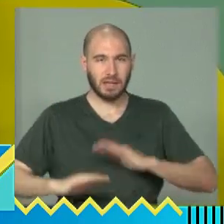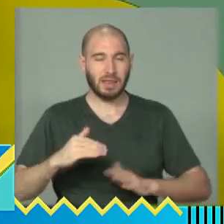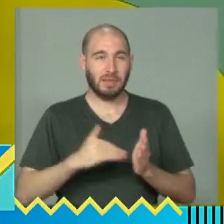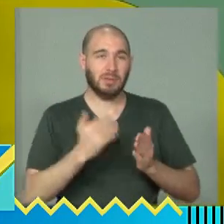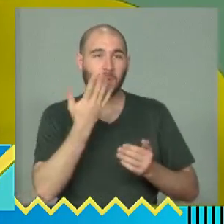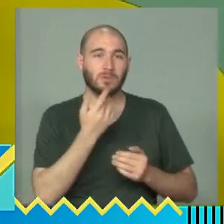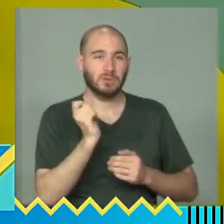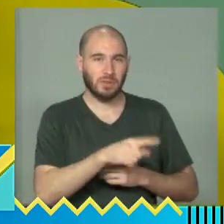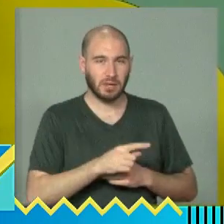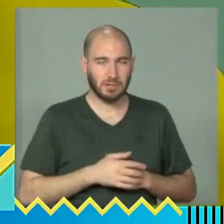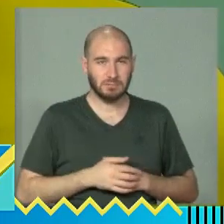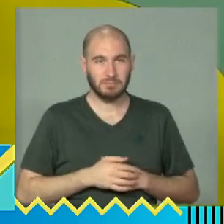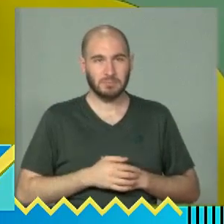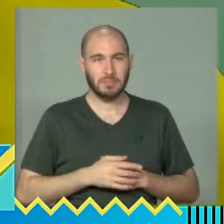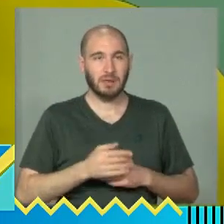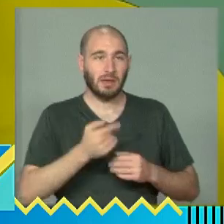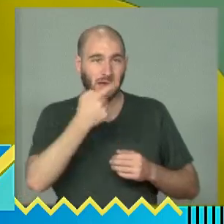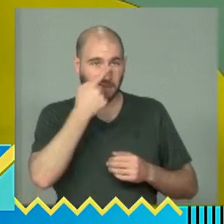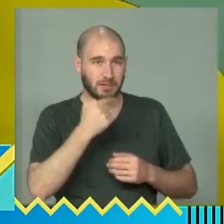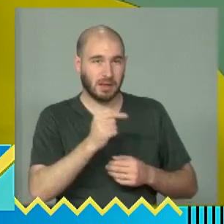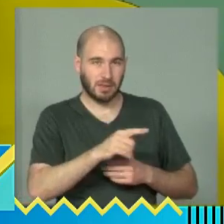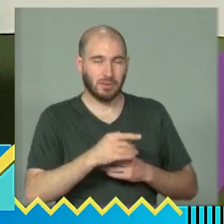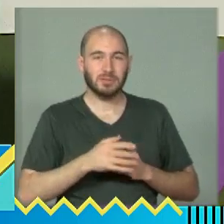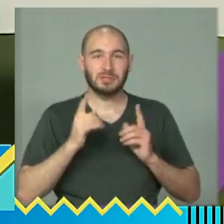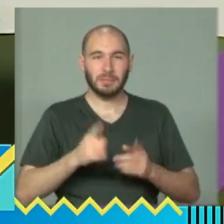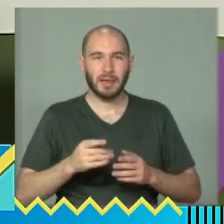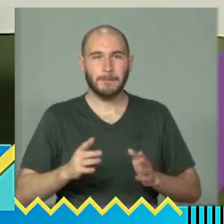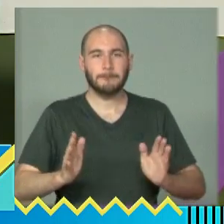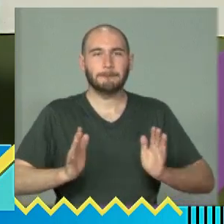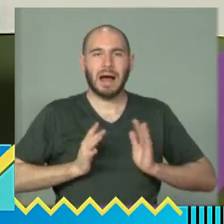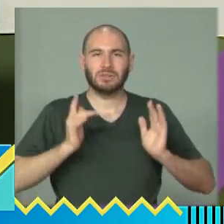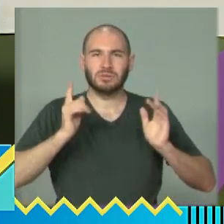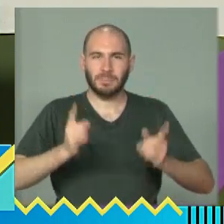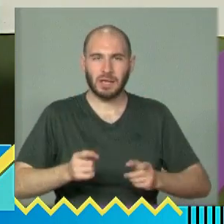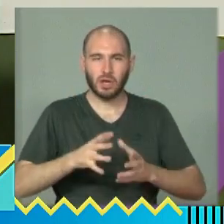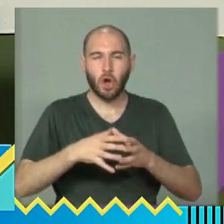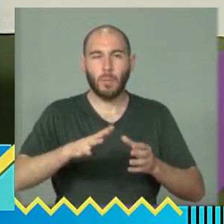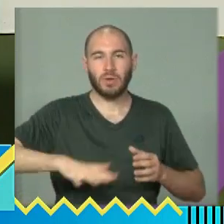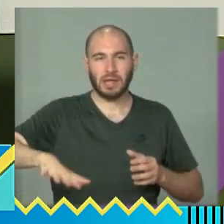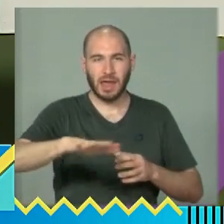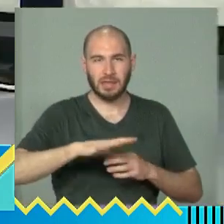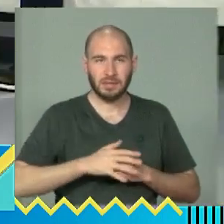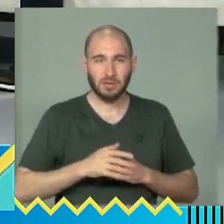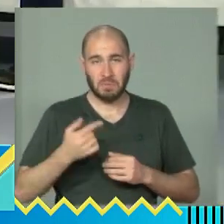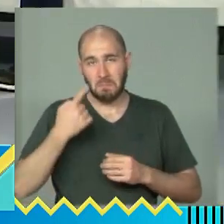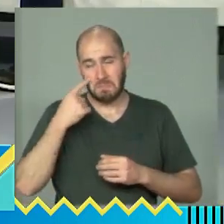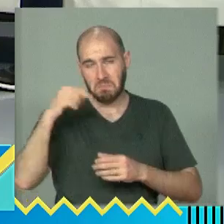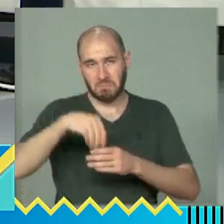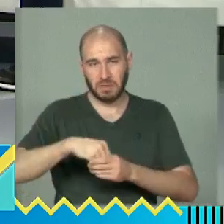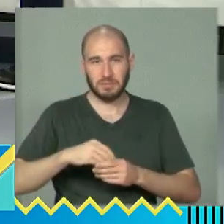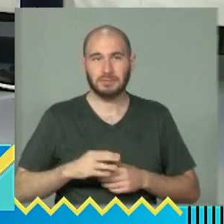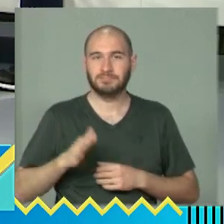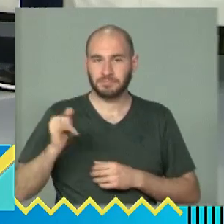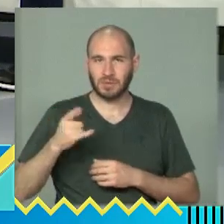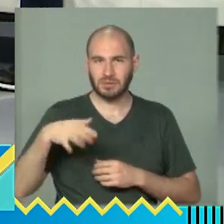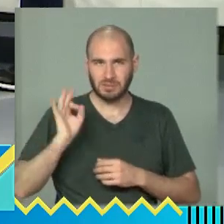gustos y de sus pasiones, que en definitiva son los motores que mueven al emprendimiento. Y que tenga un impacto también en la comunidad en la que uno vive, ¿no? En definitiva. Claro,